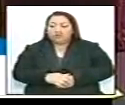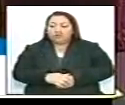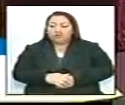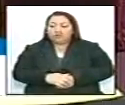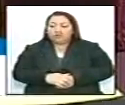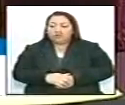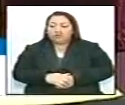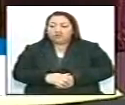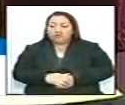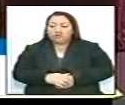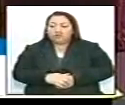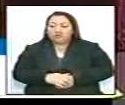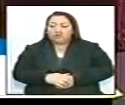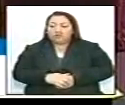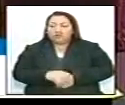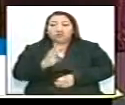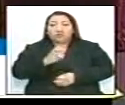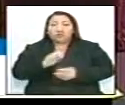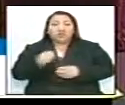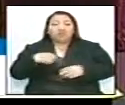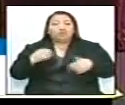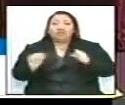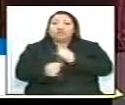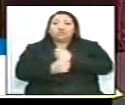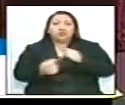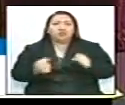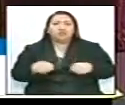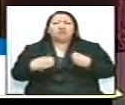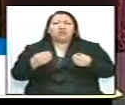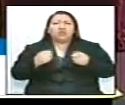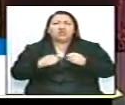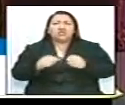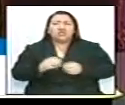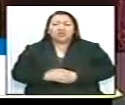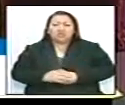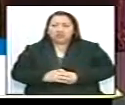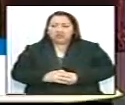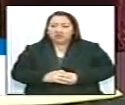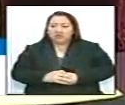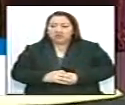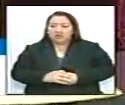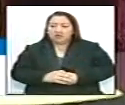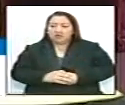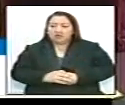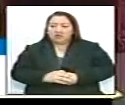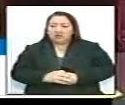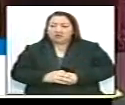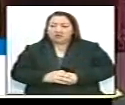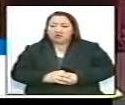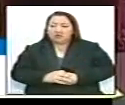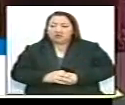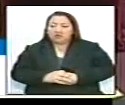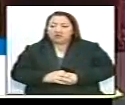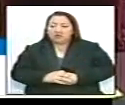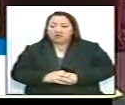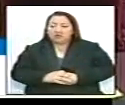serían fraudulentas, serían imposibles. ¿Y por qué sí? Si fuera sí, ¿por qué en este caso no se puede